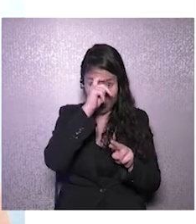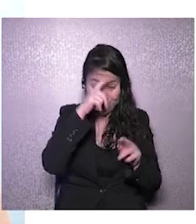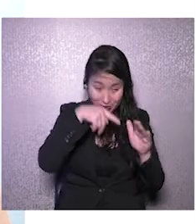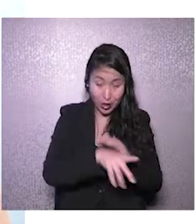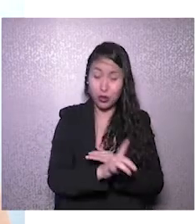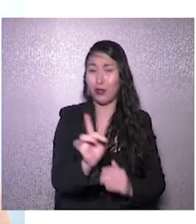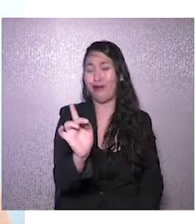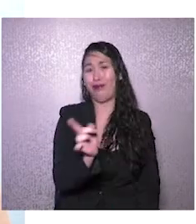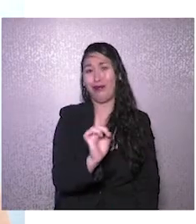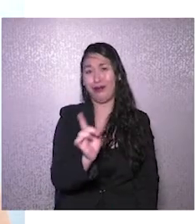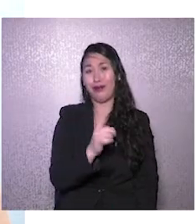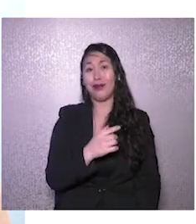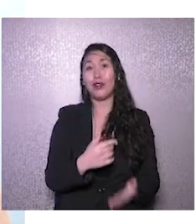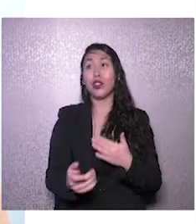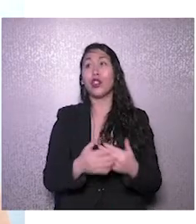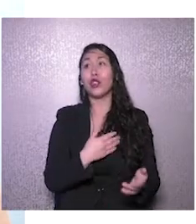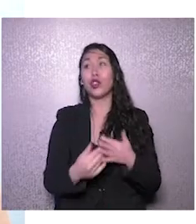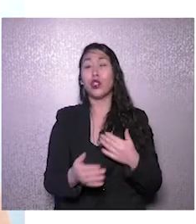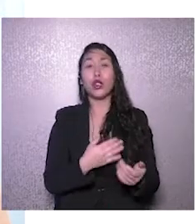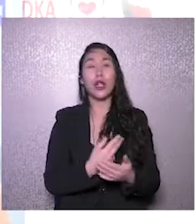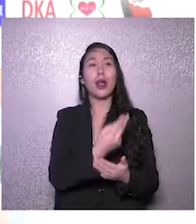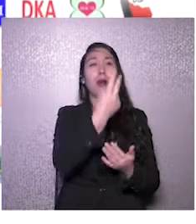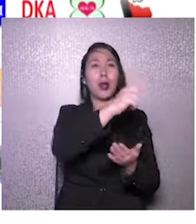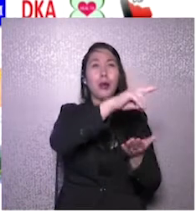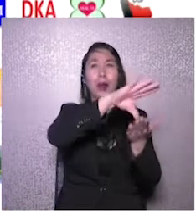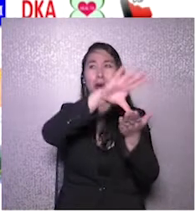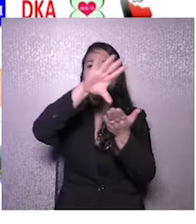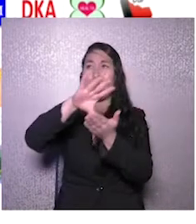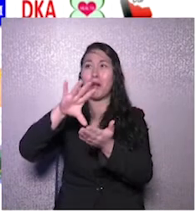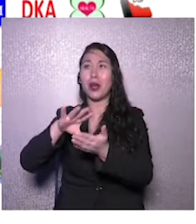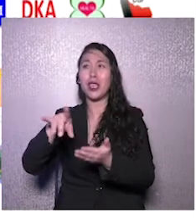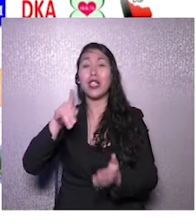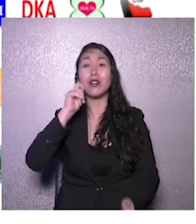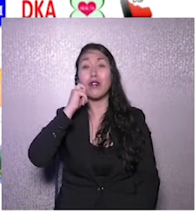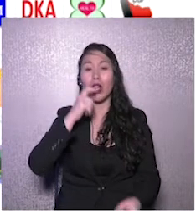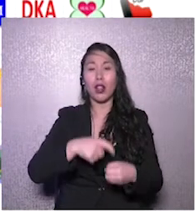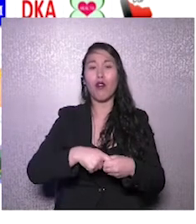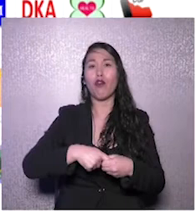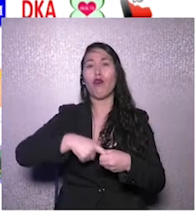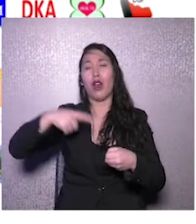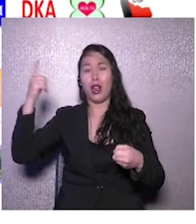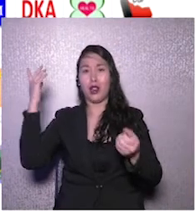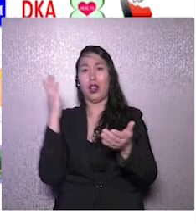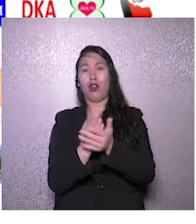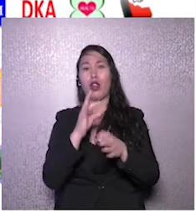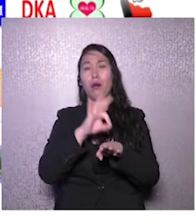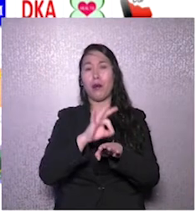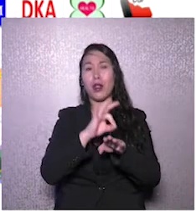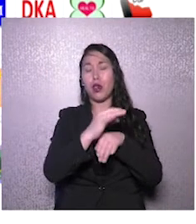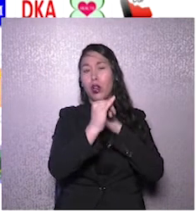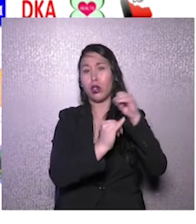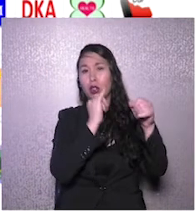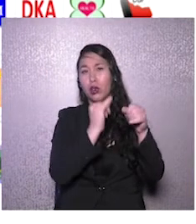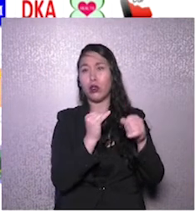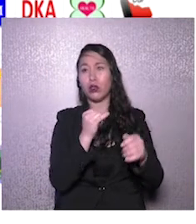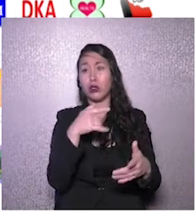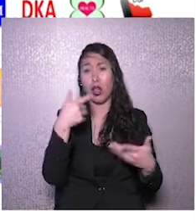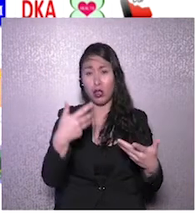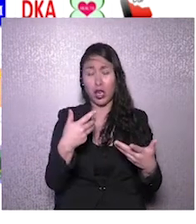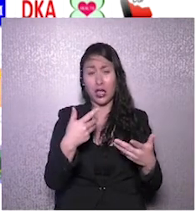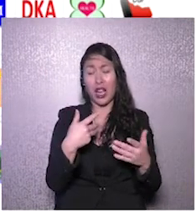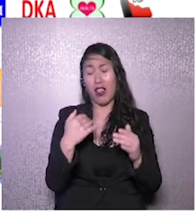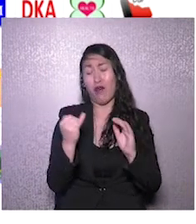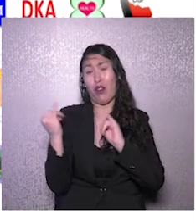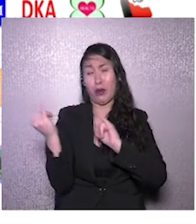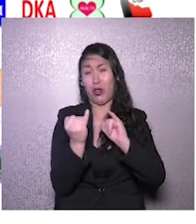día se está produciendo en sus propios devices. Y eso está quedando fuera del registro médico electrónico. Si bien los App Store hoy día están saturados de informaciones